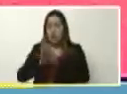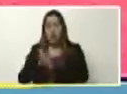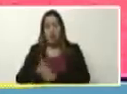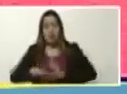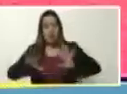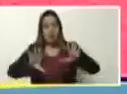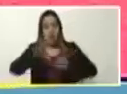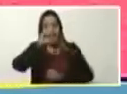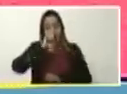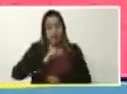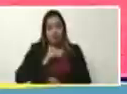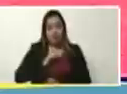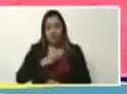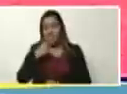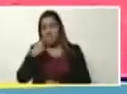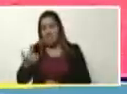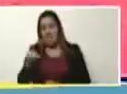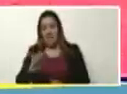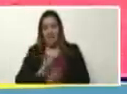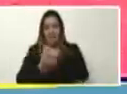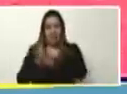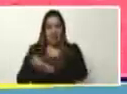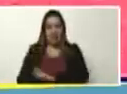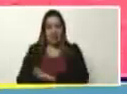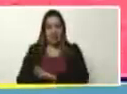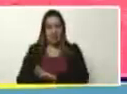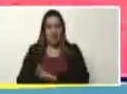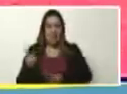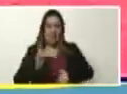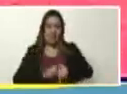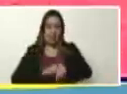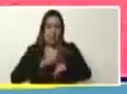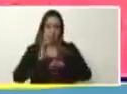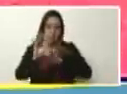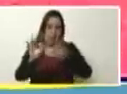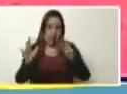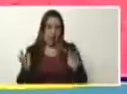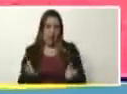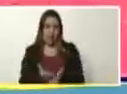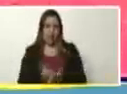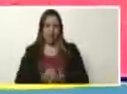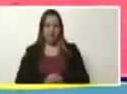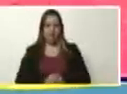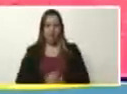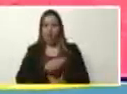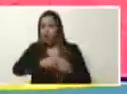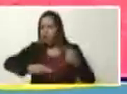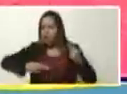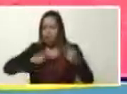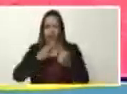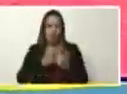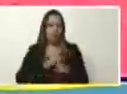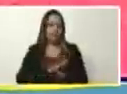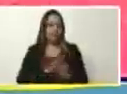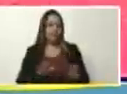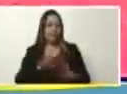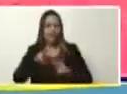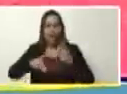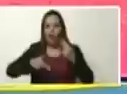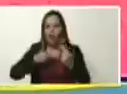Creían que nos iban a rendir en medio de la pandemia. Jamás,